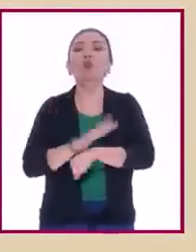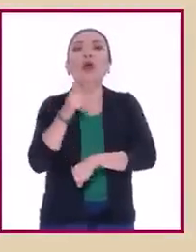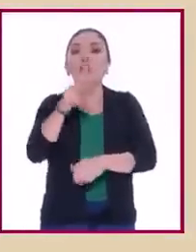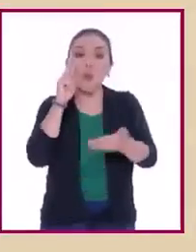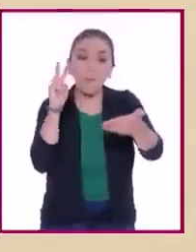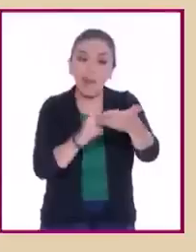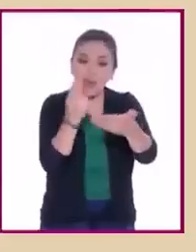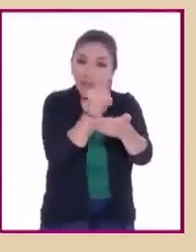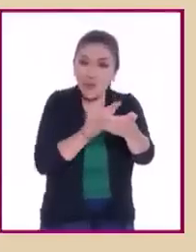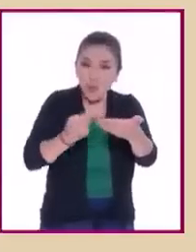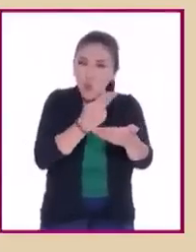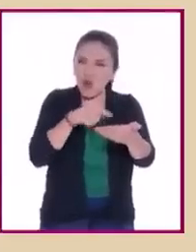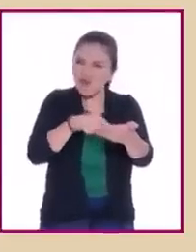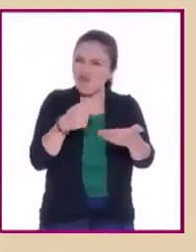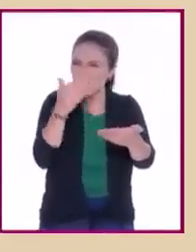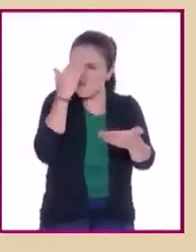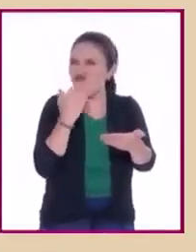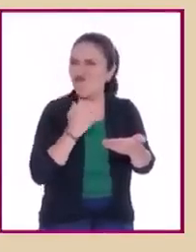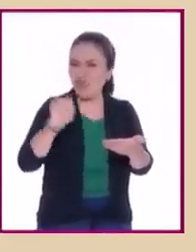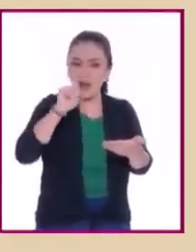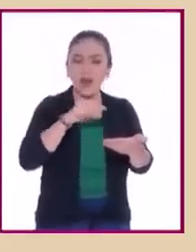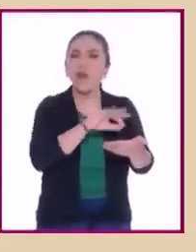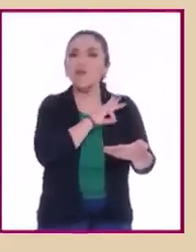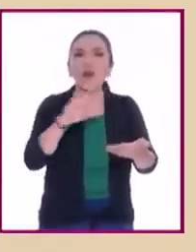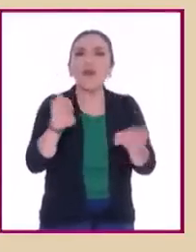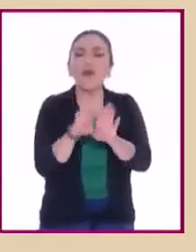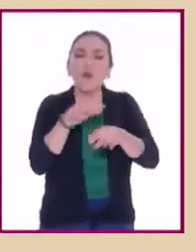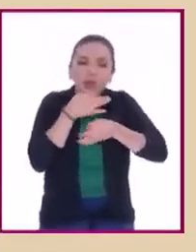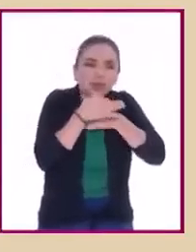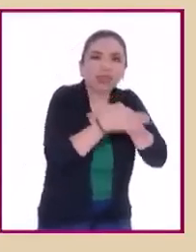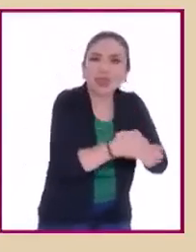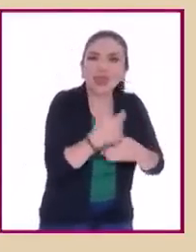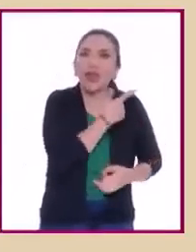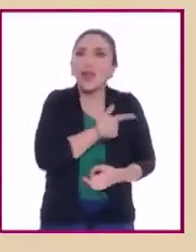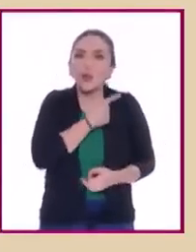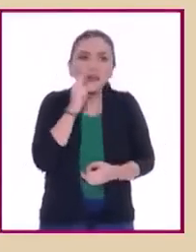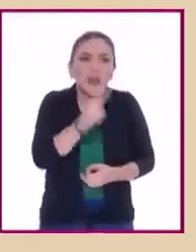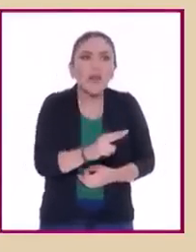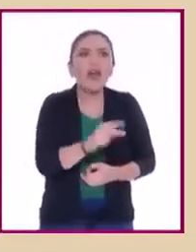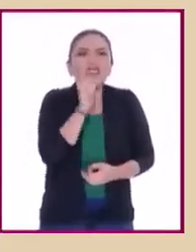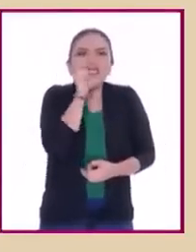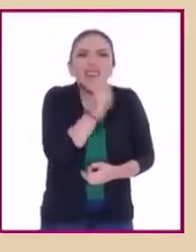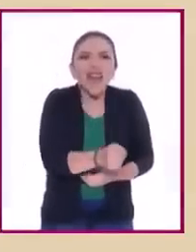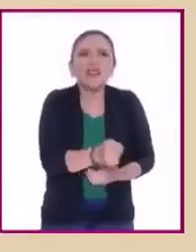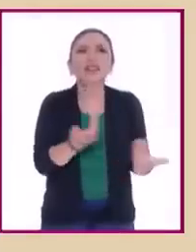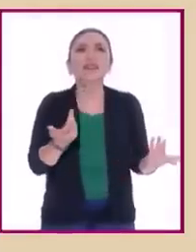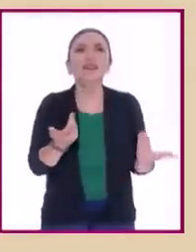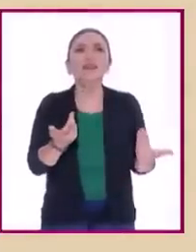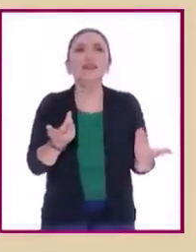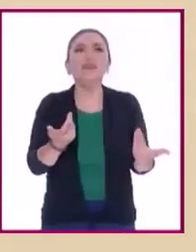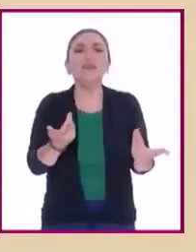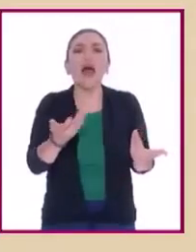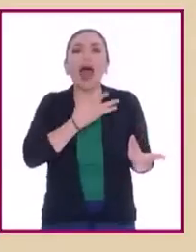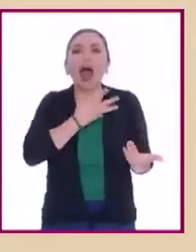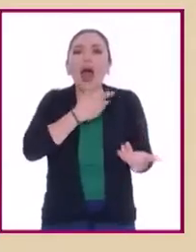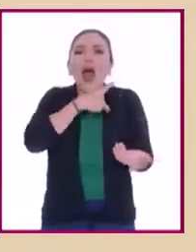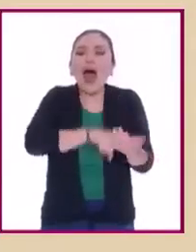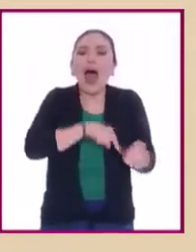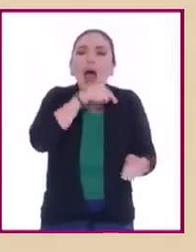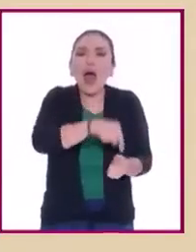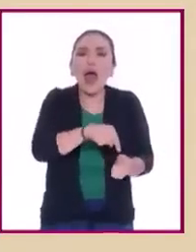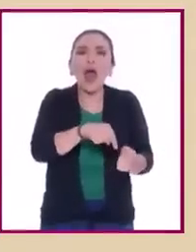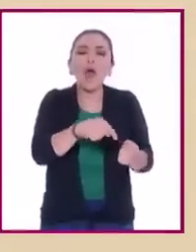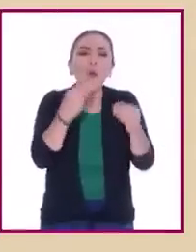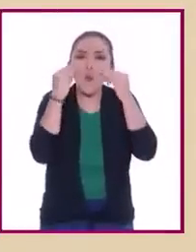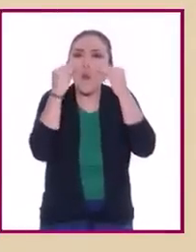una un dibujo un buen dibujo te atrapa te atrapa primero hacia ver la lo que